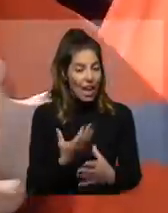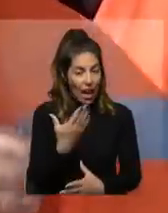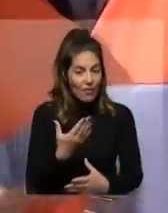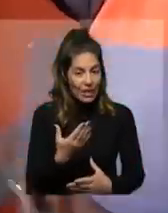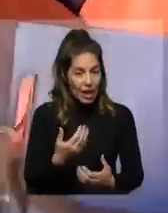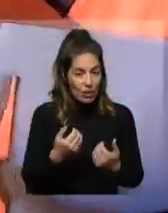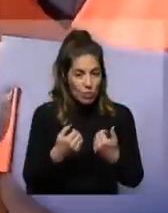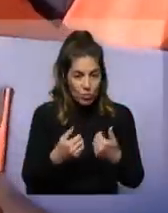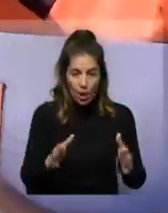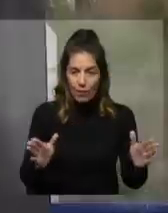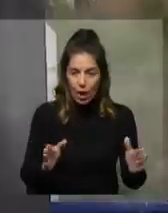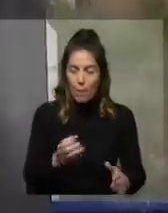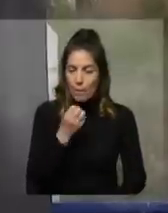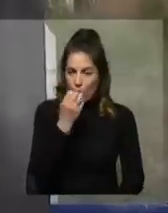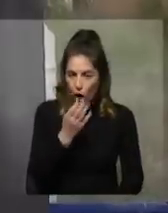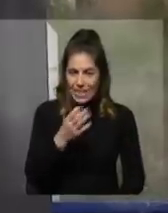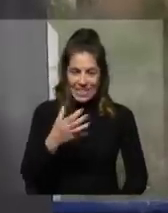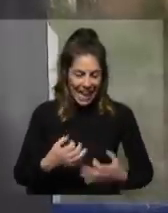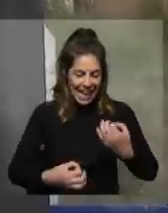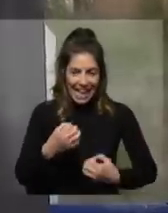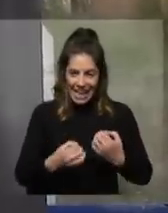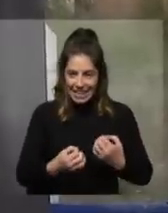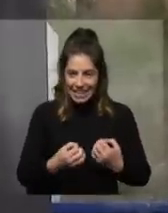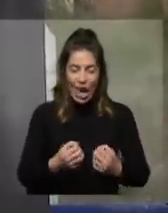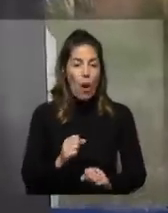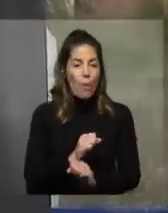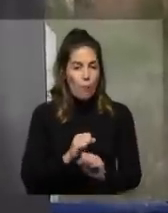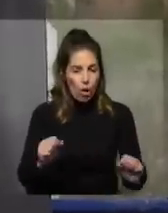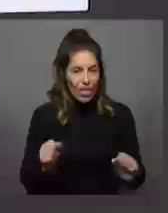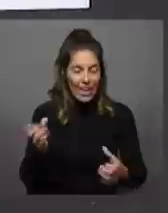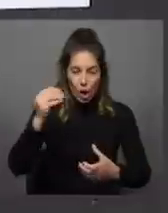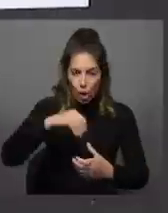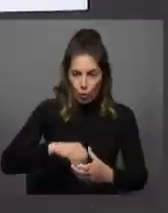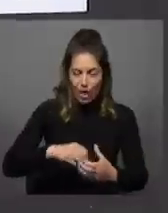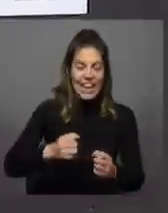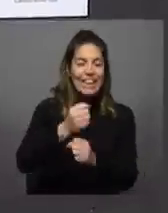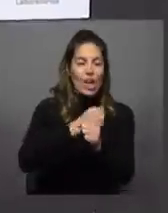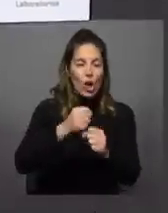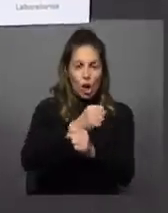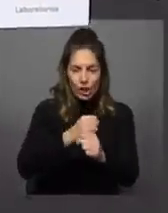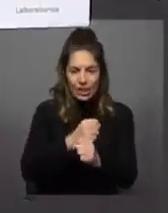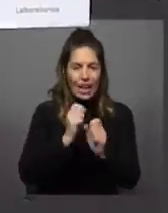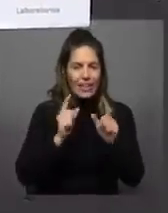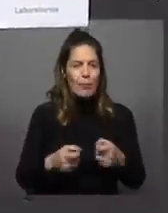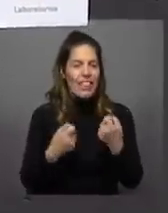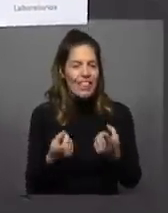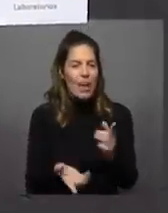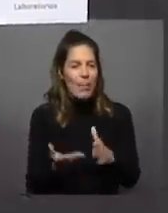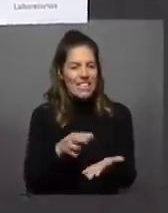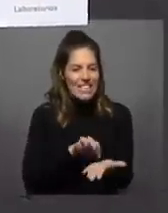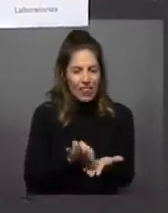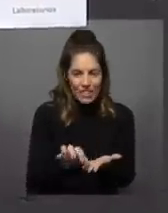de mejor análisis análisis nuevo la potencialidad de incorporar tecnología nueva y de brindar más servicios